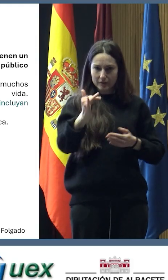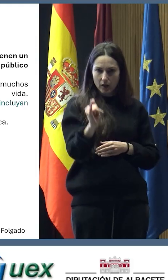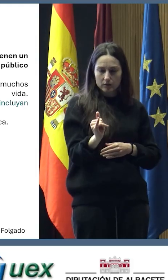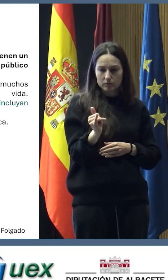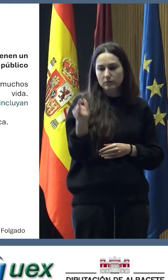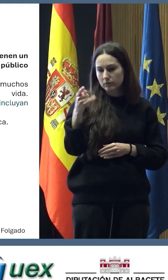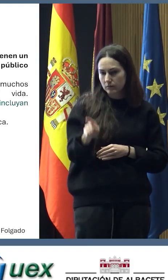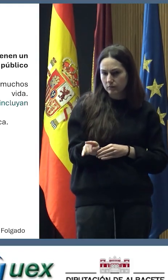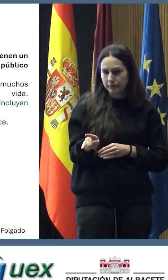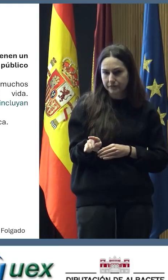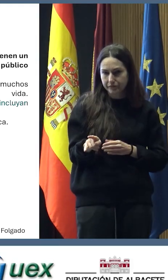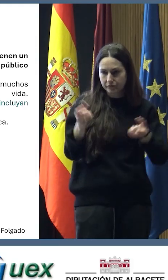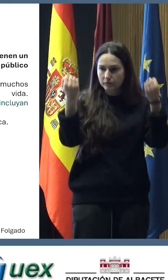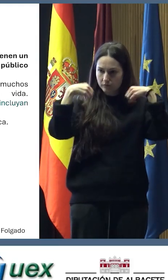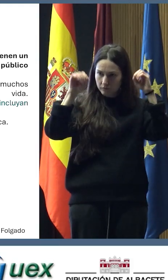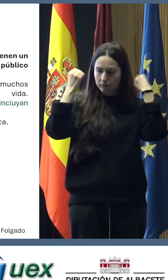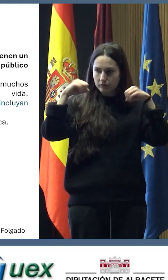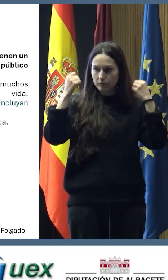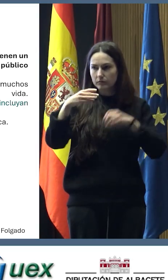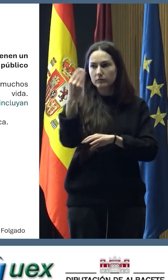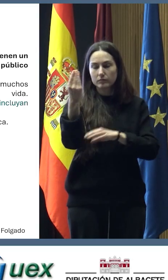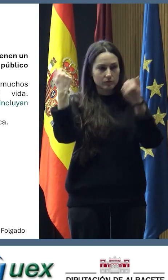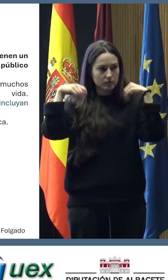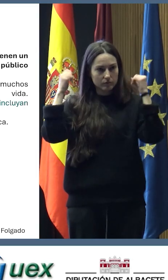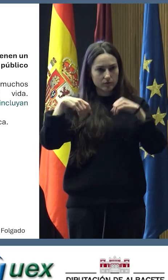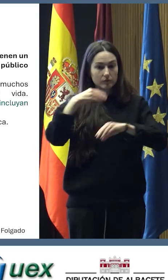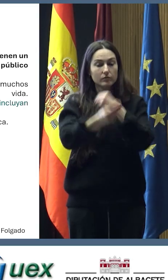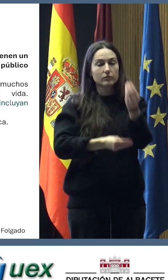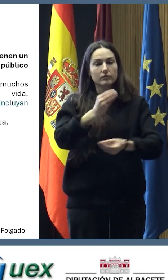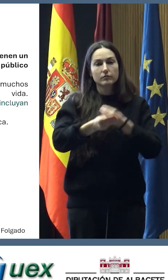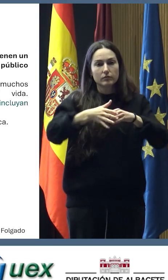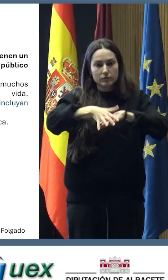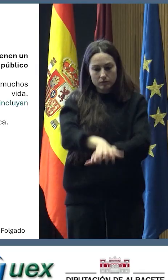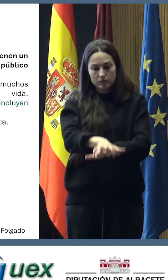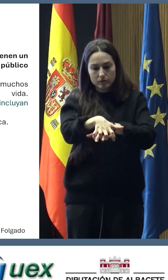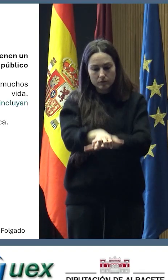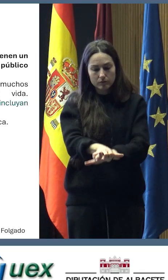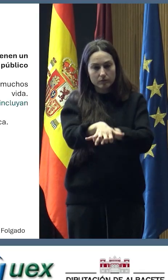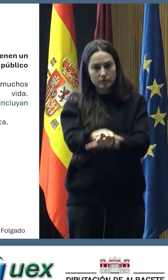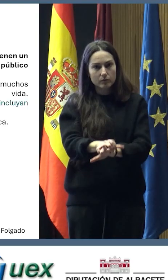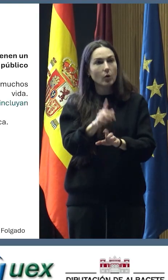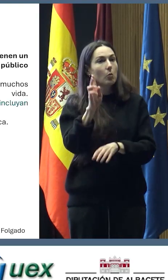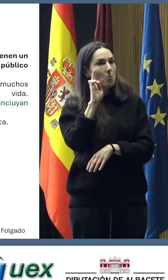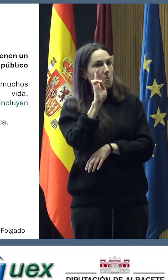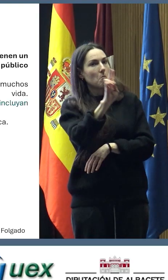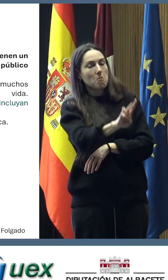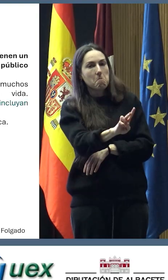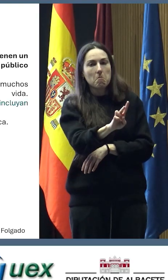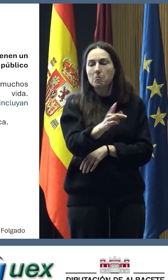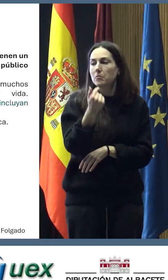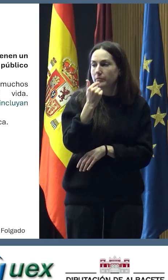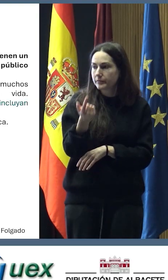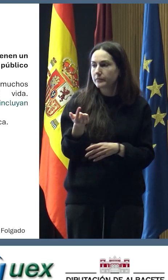seno para que se pueda hacer y ya tú veas que no tienes por qué